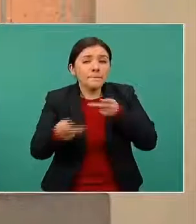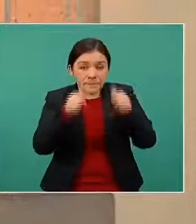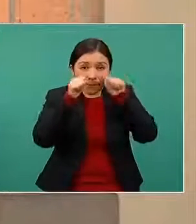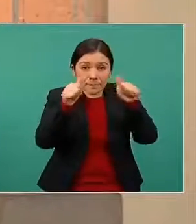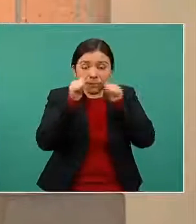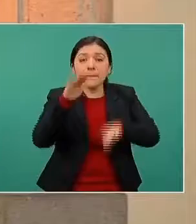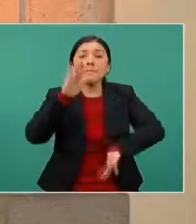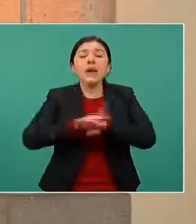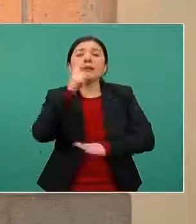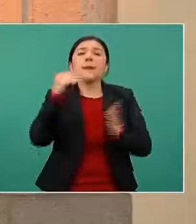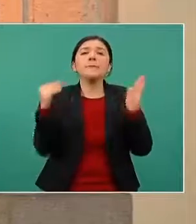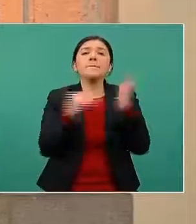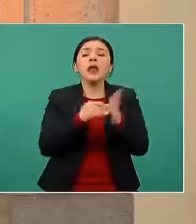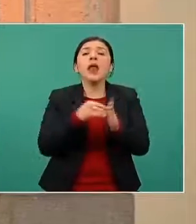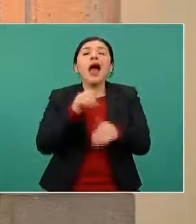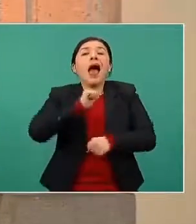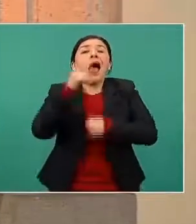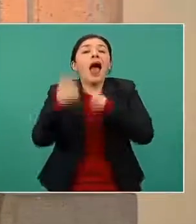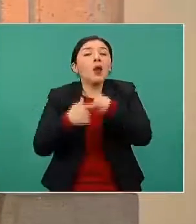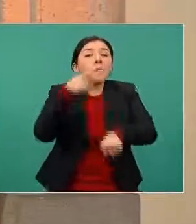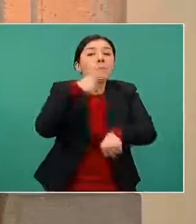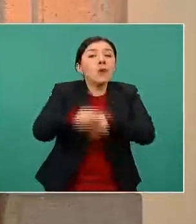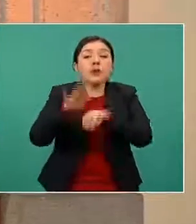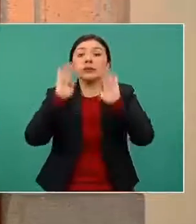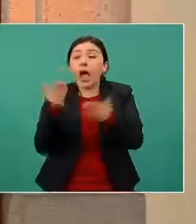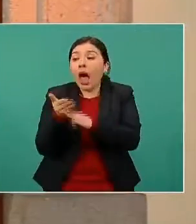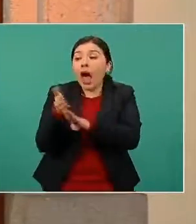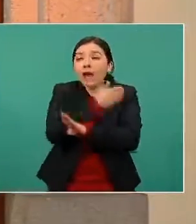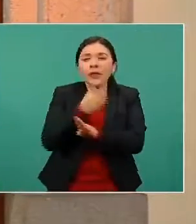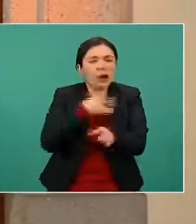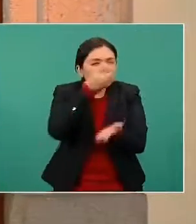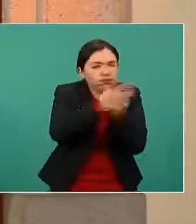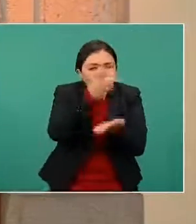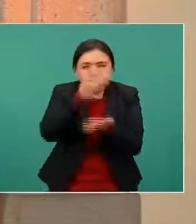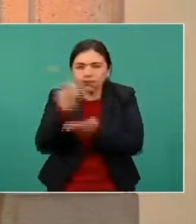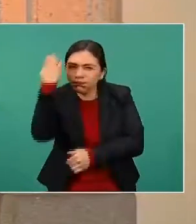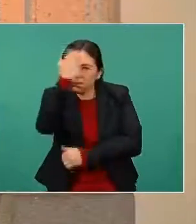riesgos críticos de seguridad que ya están identificados y validados.